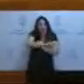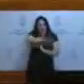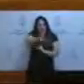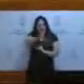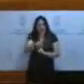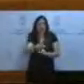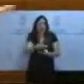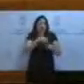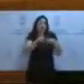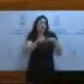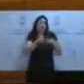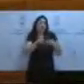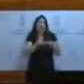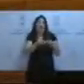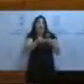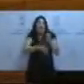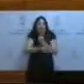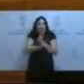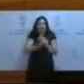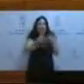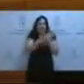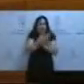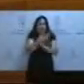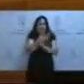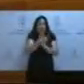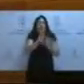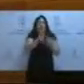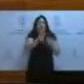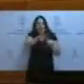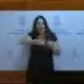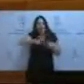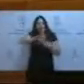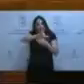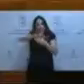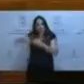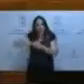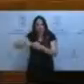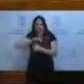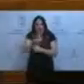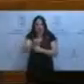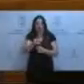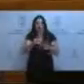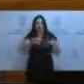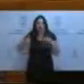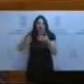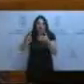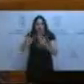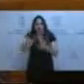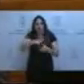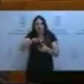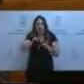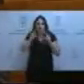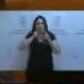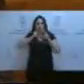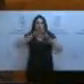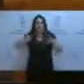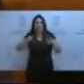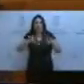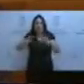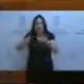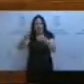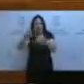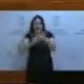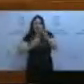el material etnográfico, sino de lo que es el cercado adyacente. Mire, tiene sendas, tiene puntos de observación altos, tiene estas sendas adaptadas para personas